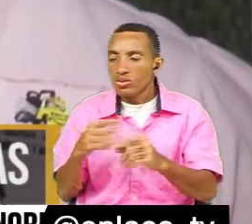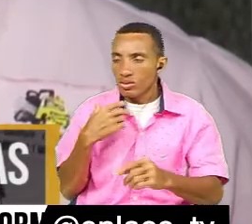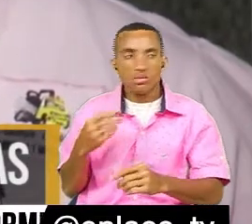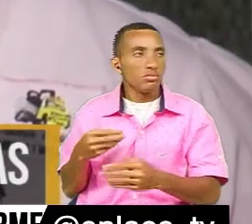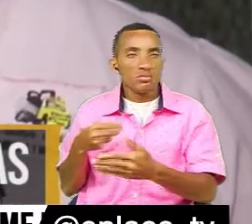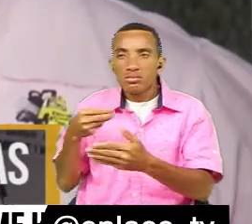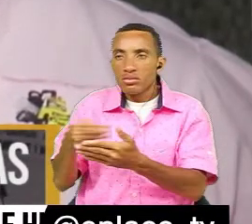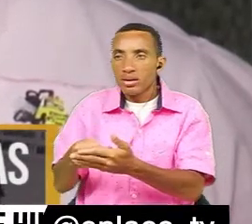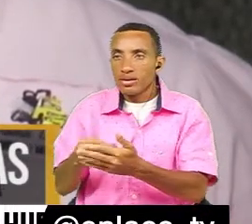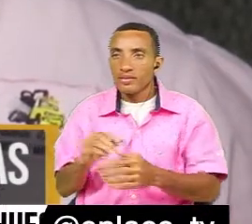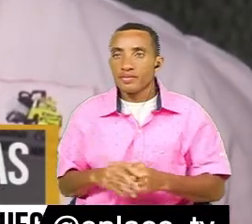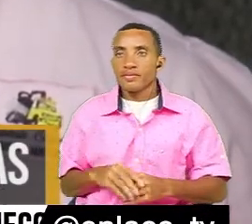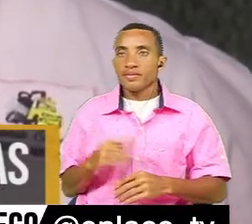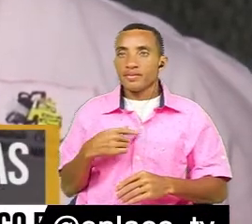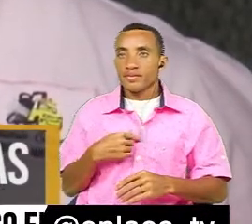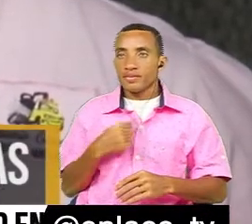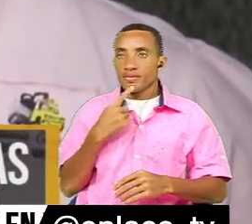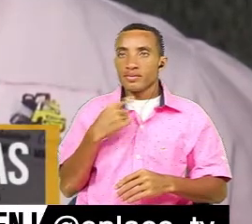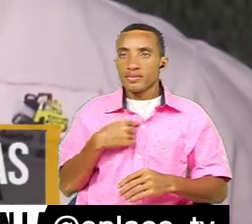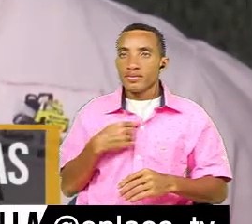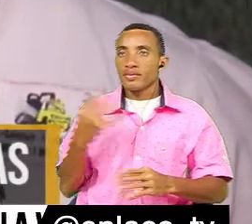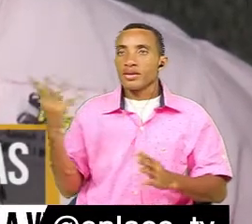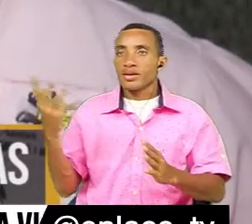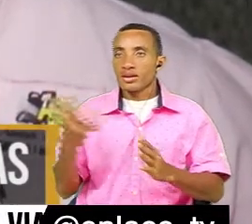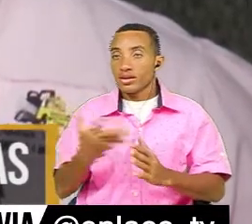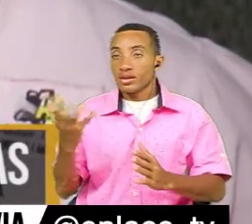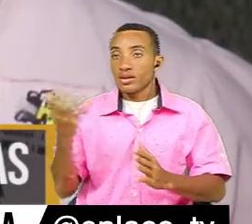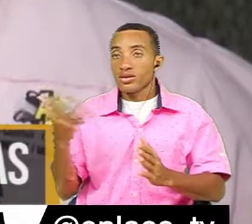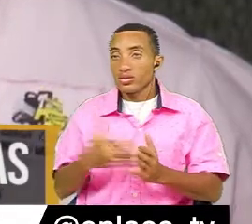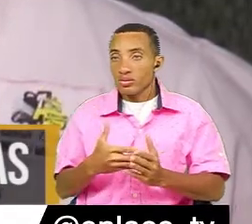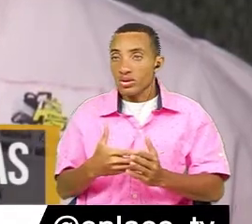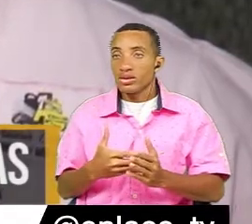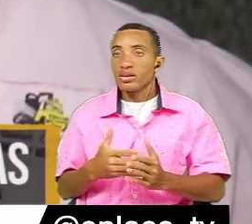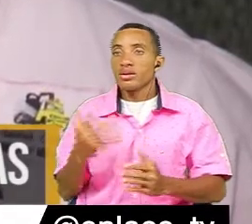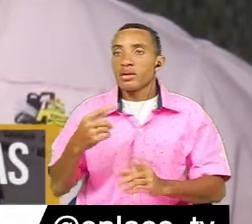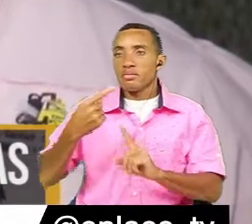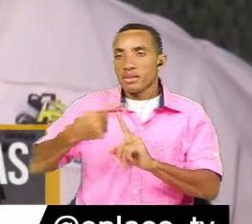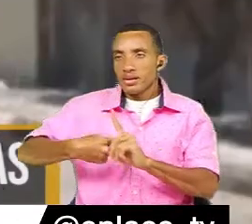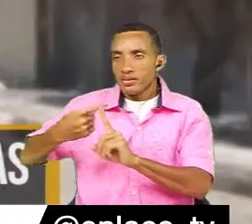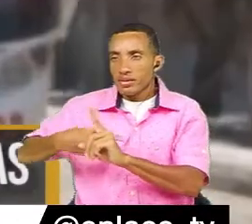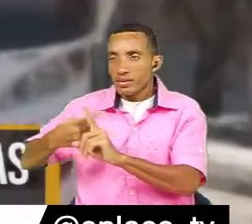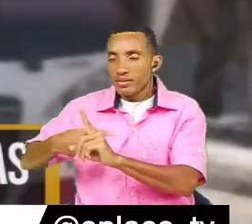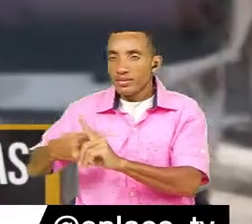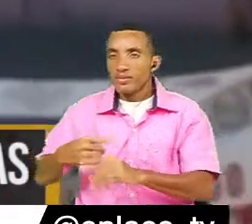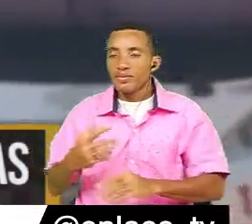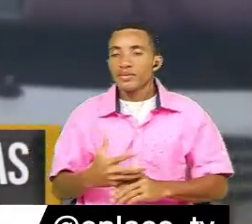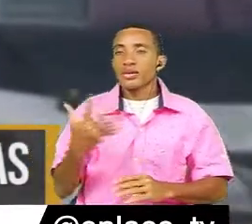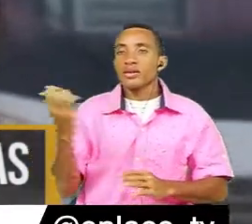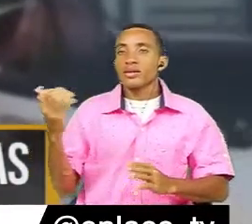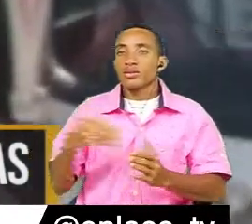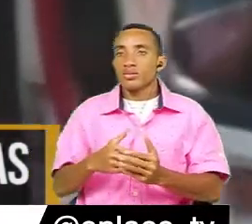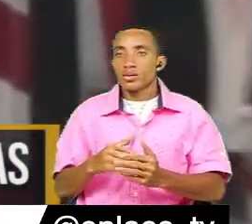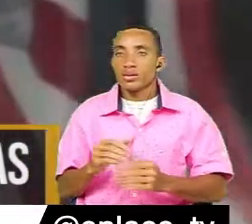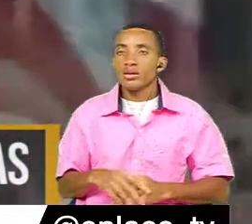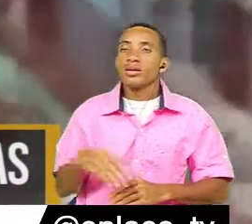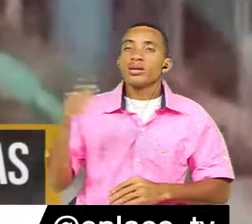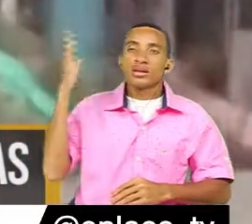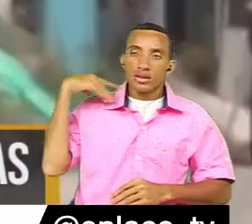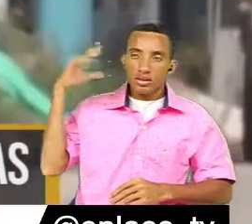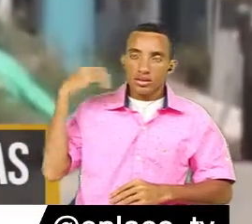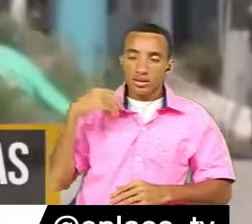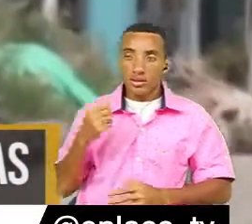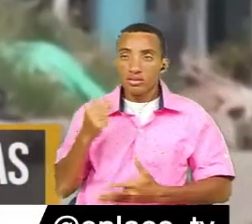ahí me pidieron 500 mil pesos por vehículo. ¿Mes? Mes. De donación. Dijo que en el pasado entregó ese tipo de dádivas,